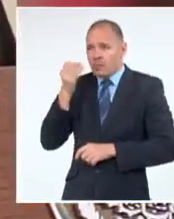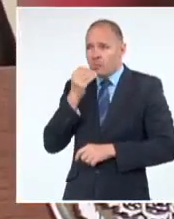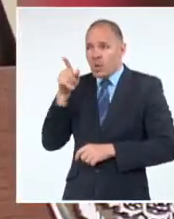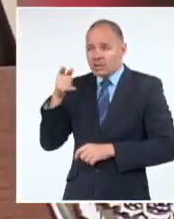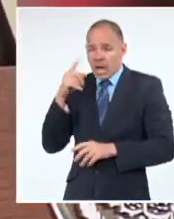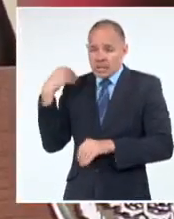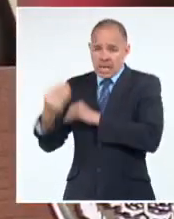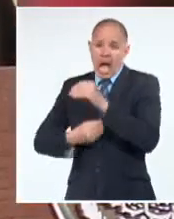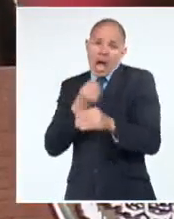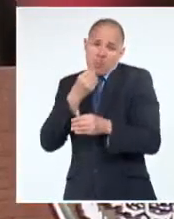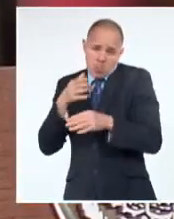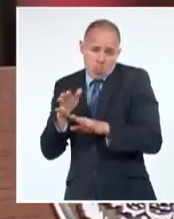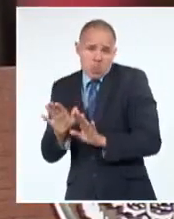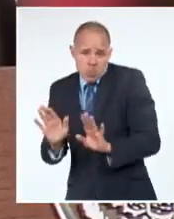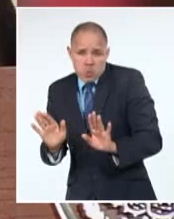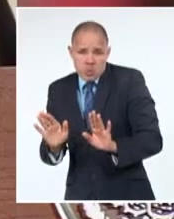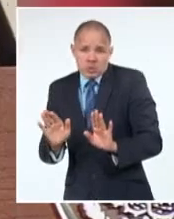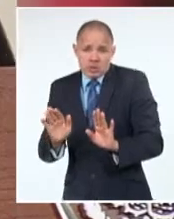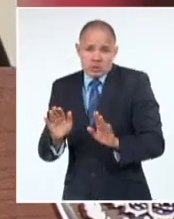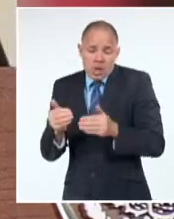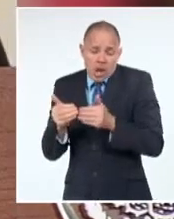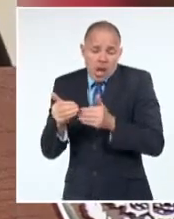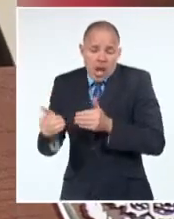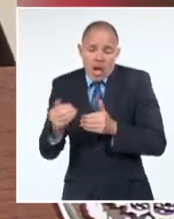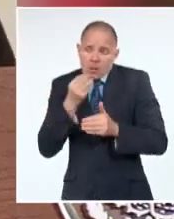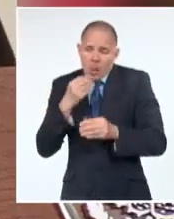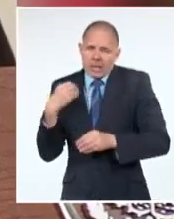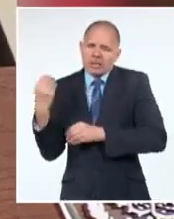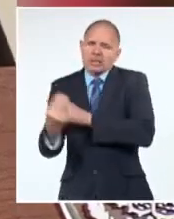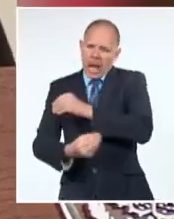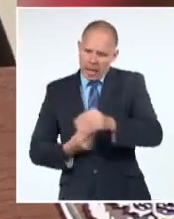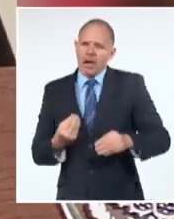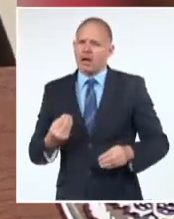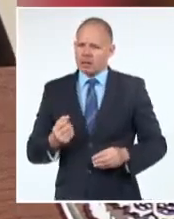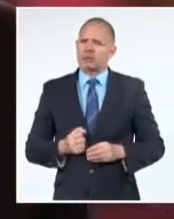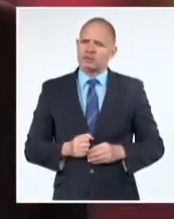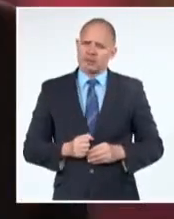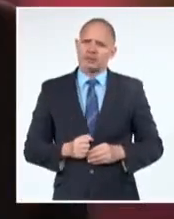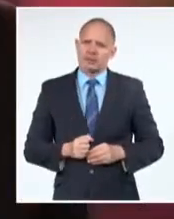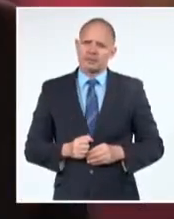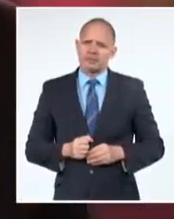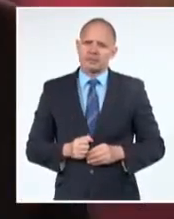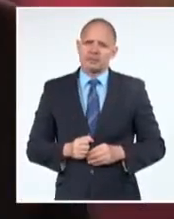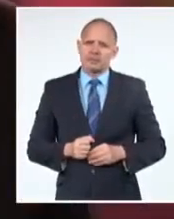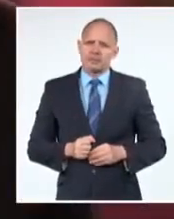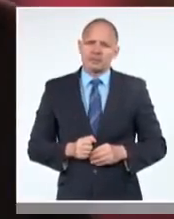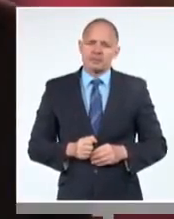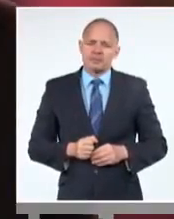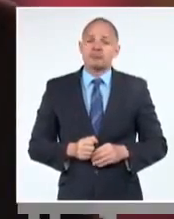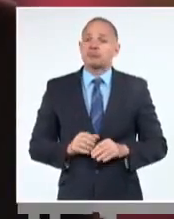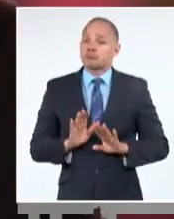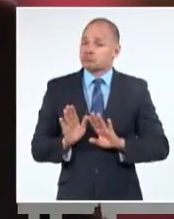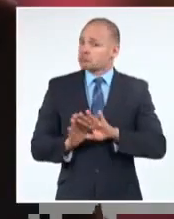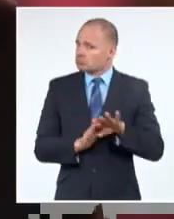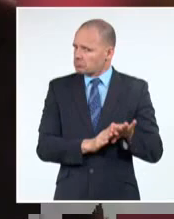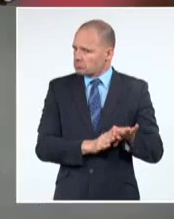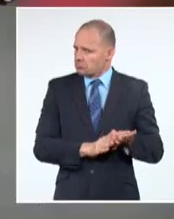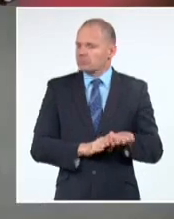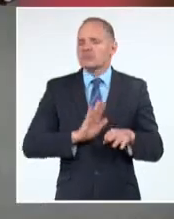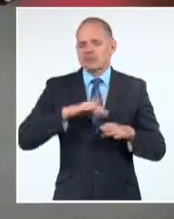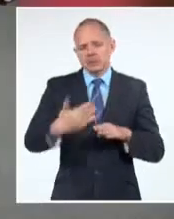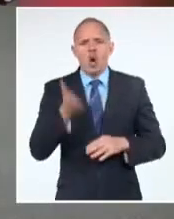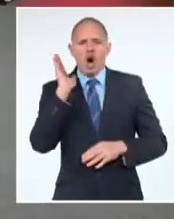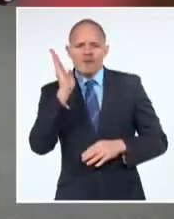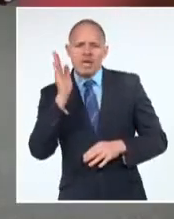Unidos de que haya un cambio en esa política. En otro momento de su conferencia de